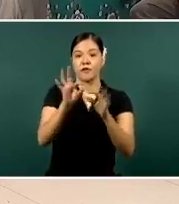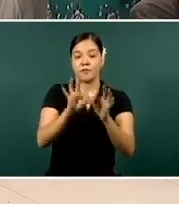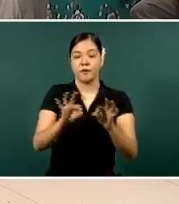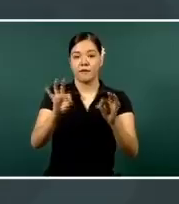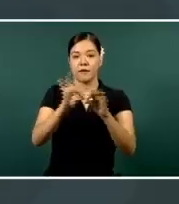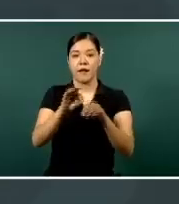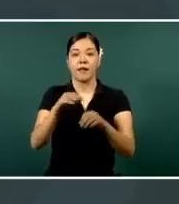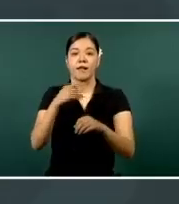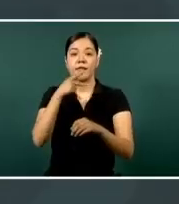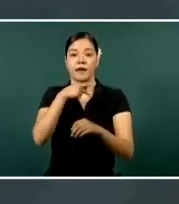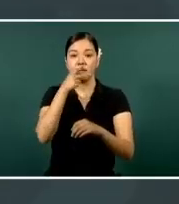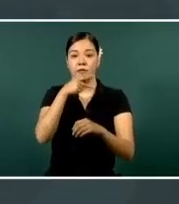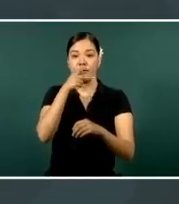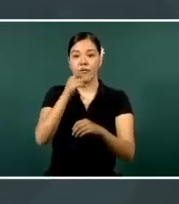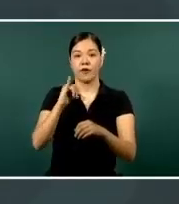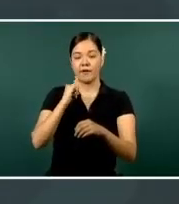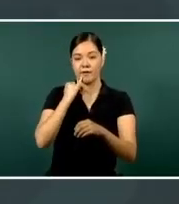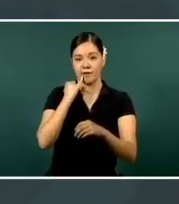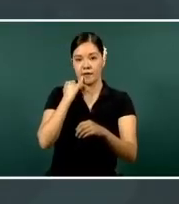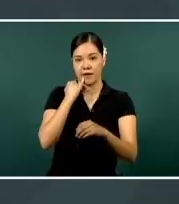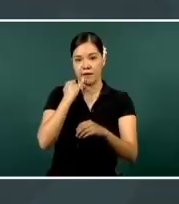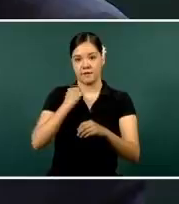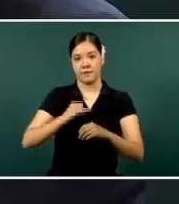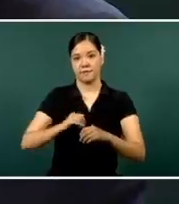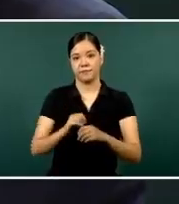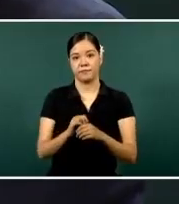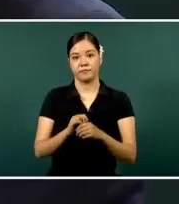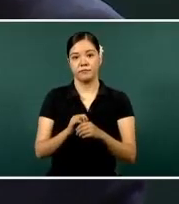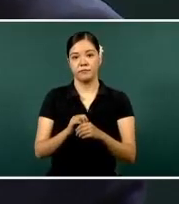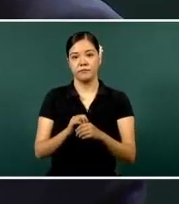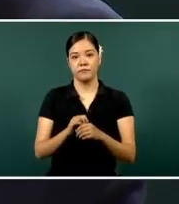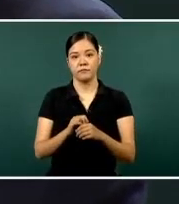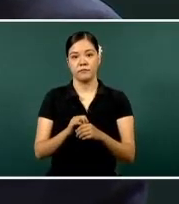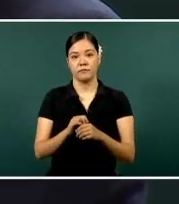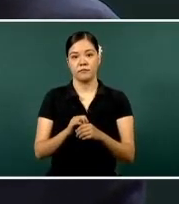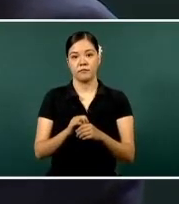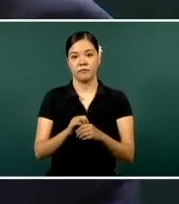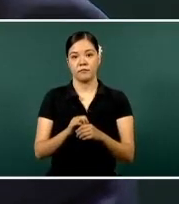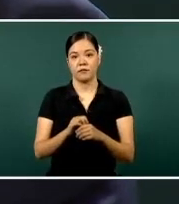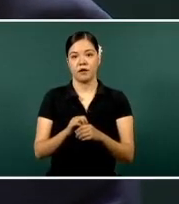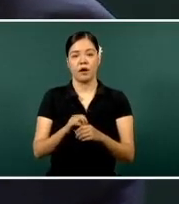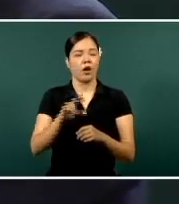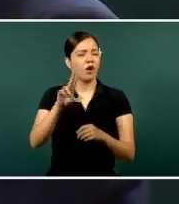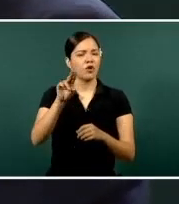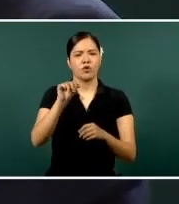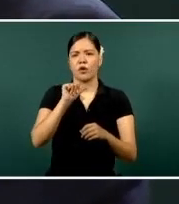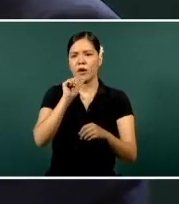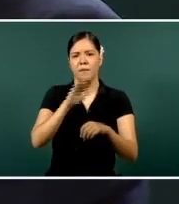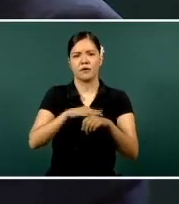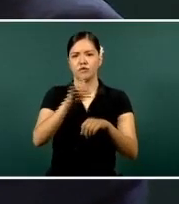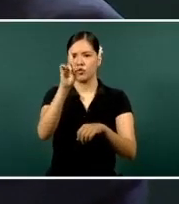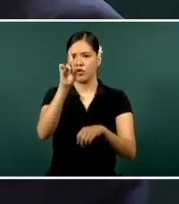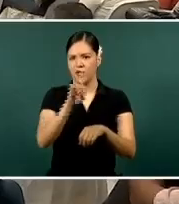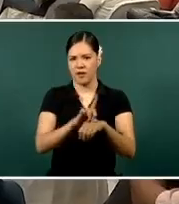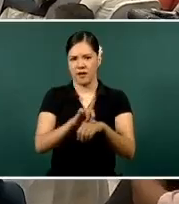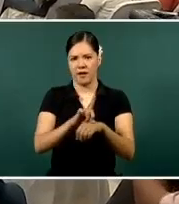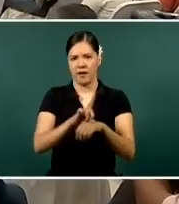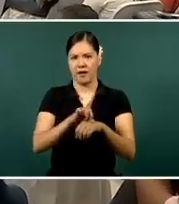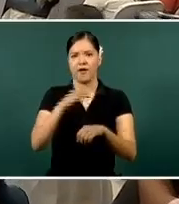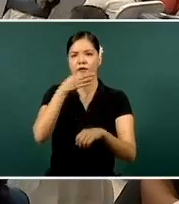a los pueblos indígenas afroamericanos. No es un solo día.